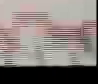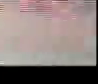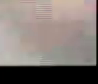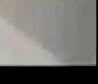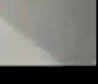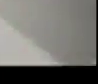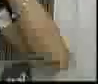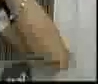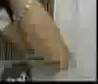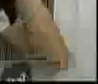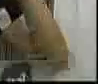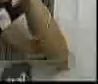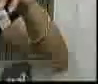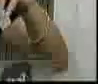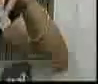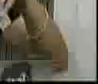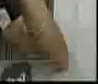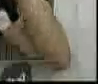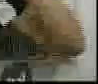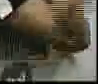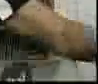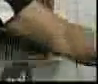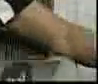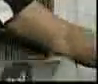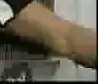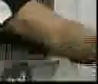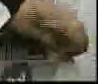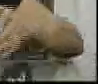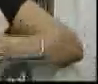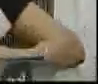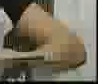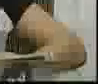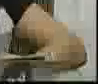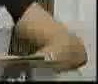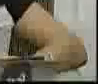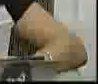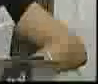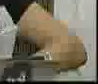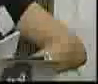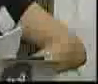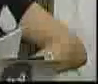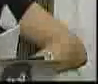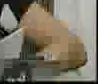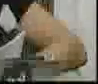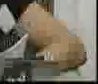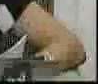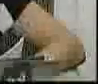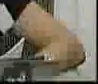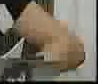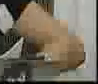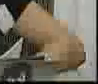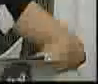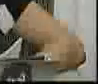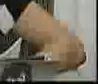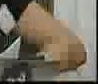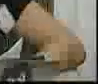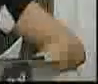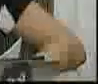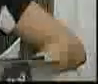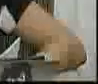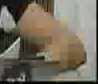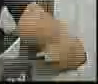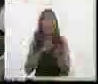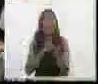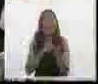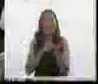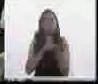c7 dem Bueno ya llegaron llamadas pero y te preguntaba Ah Mario verdad que no sé si si vamos con las llamadas o a preguntar esto que